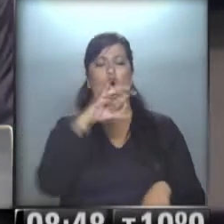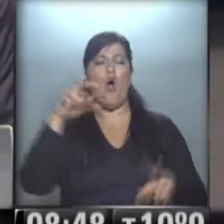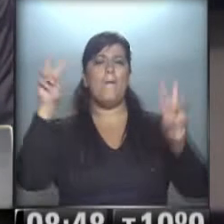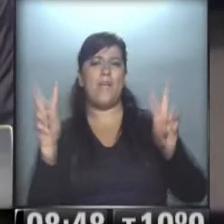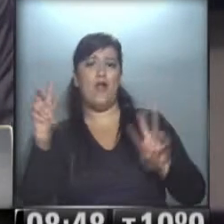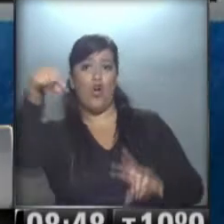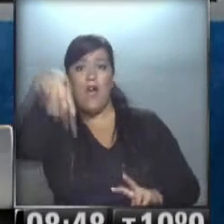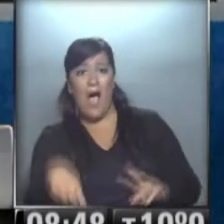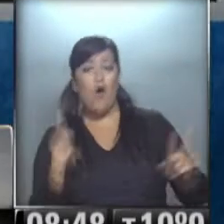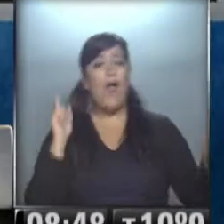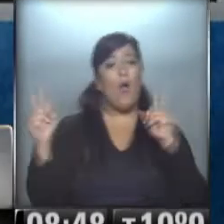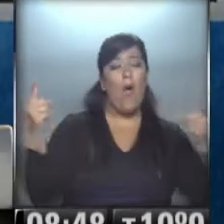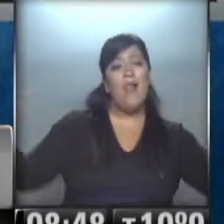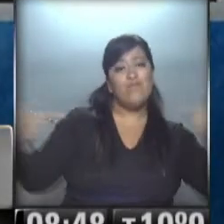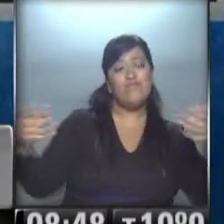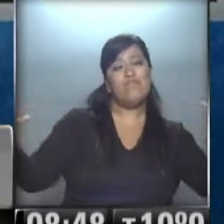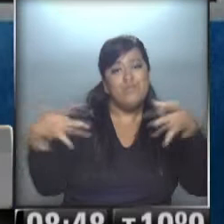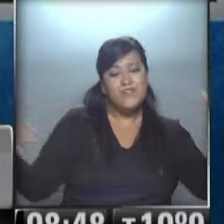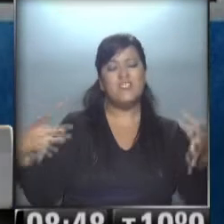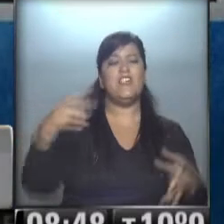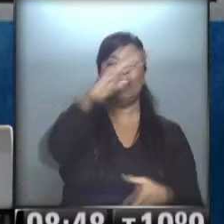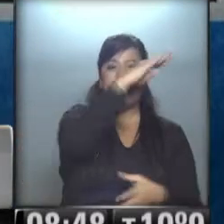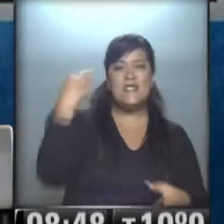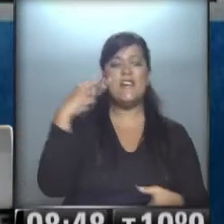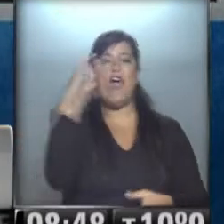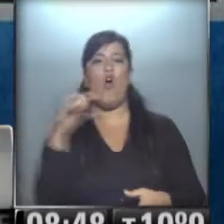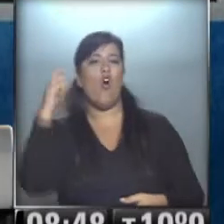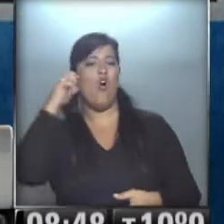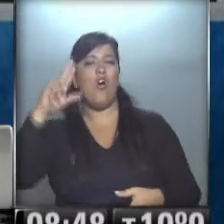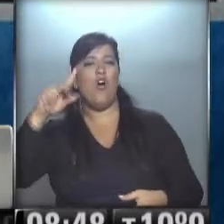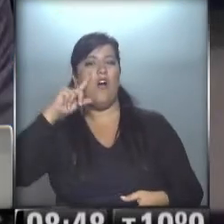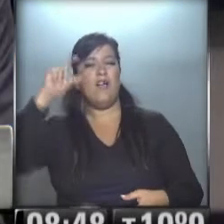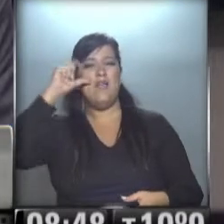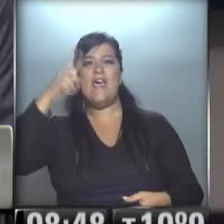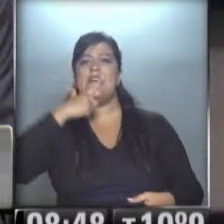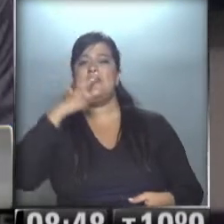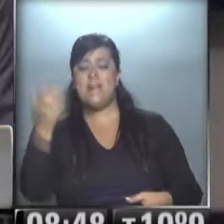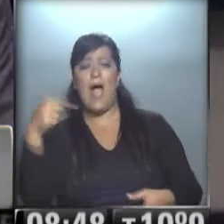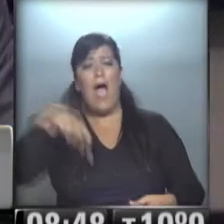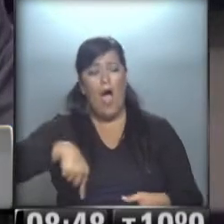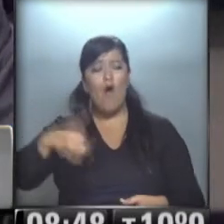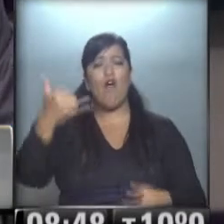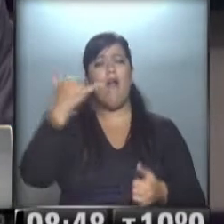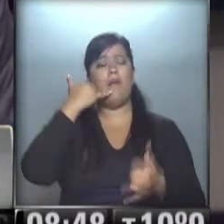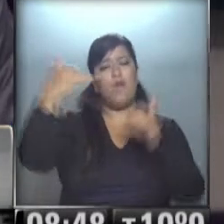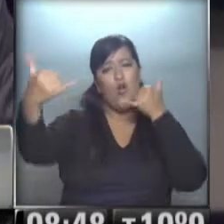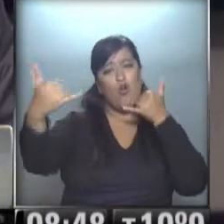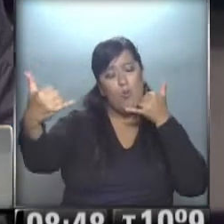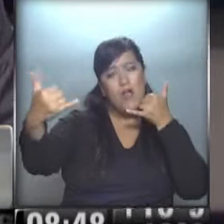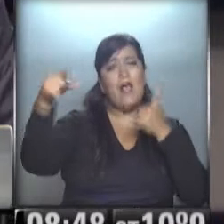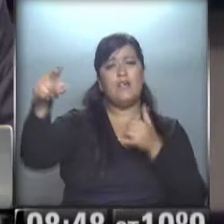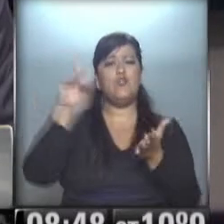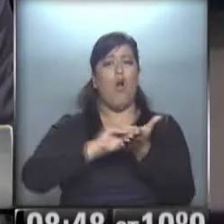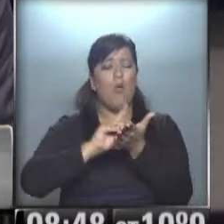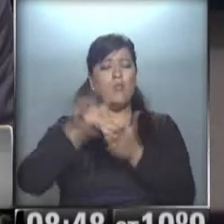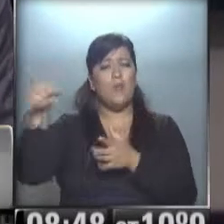o Griesa. Y estamos en comunicación telefónica con el diputado Fabián Francioni, diputado del Frente para la Victoria por la provincia